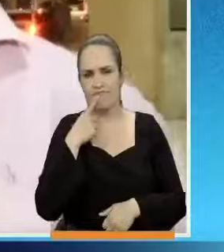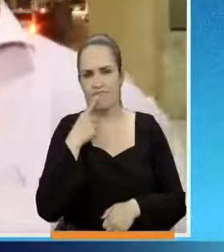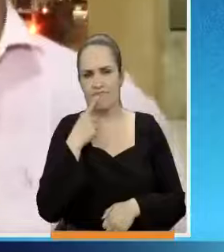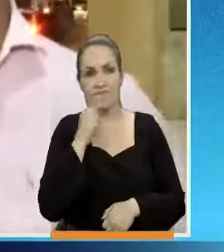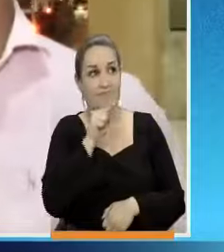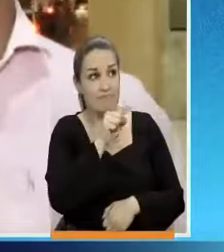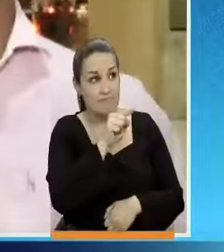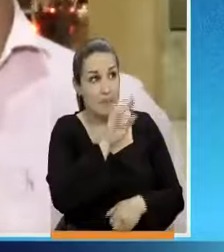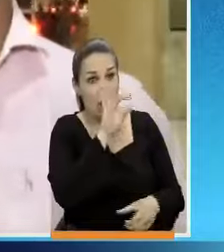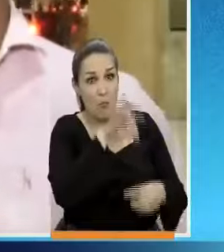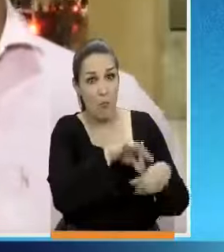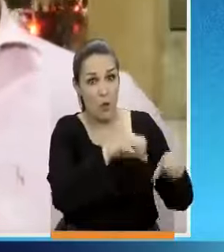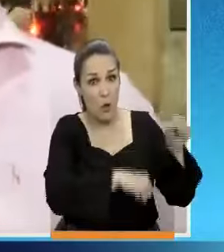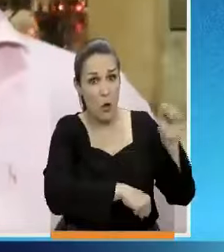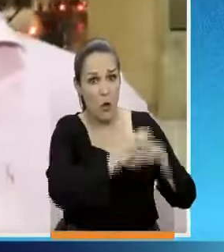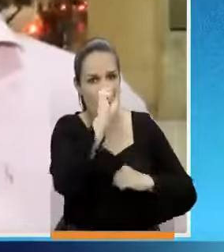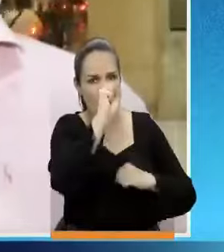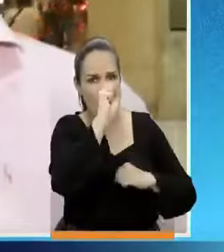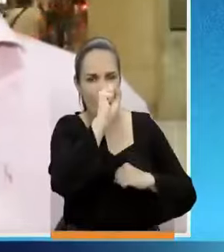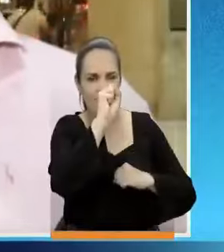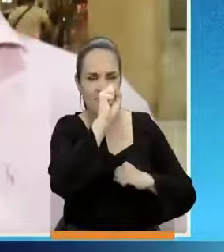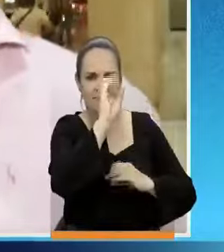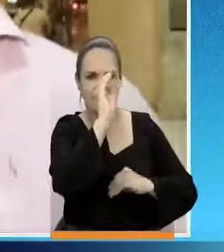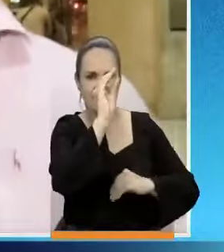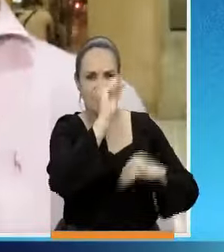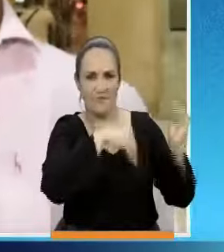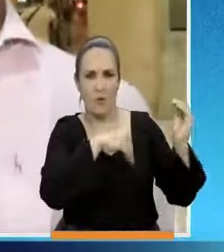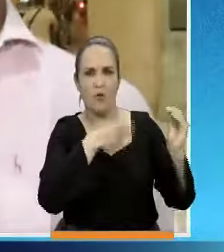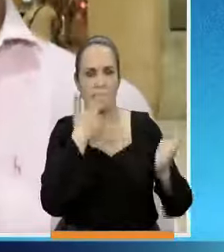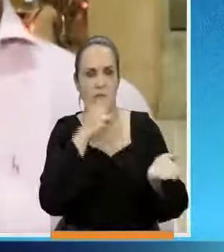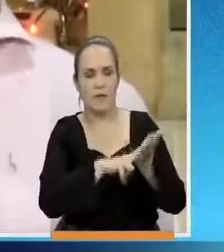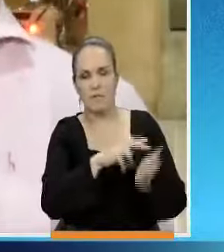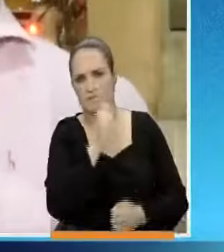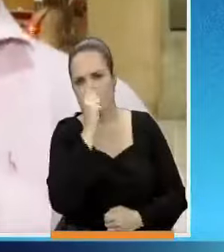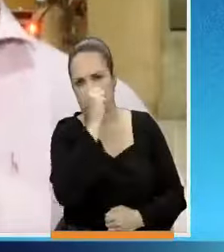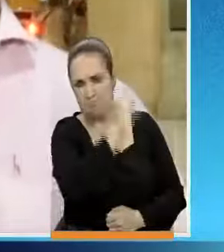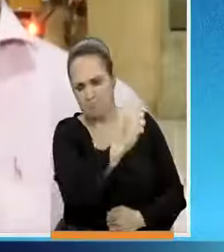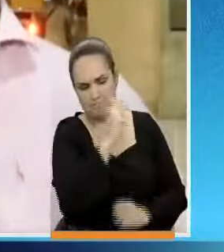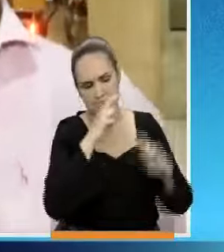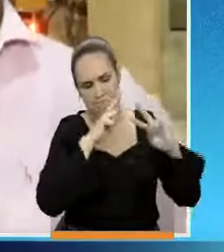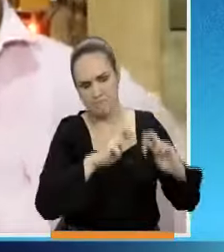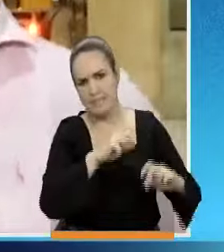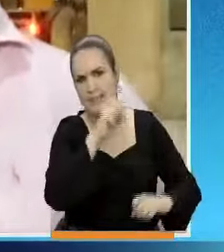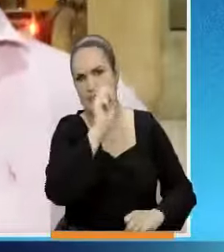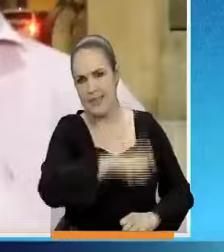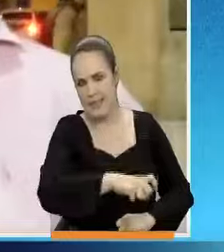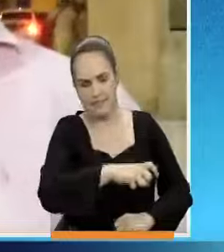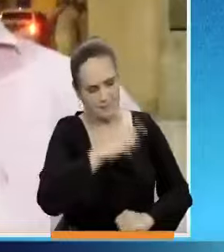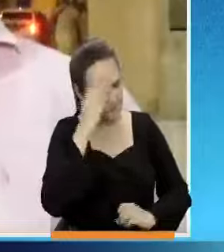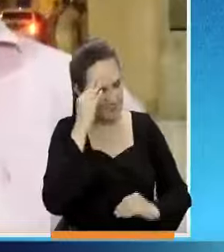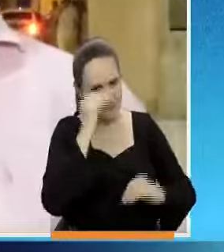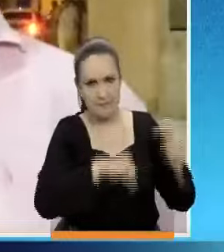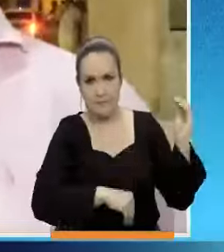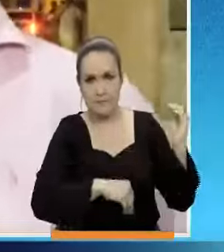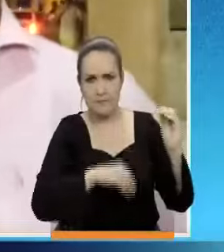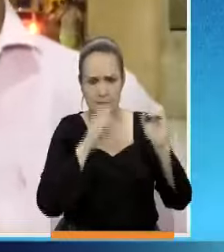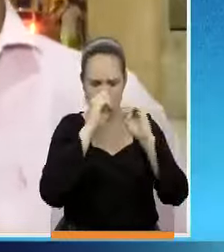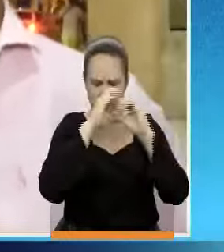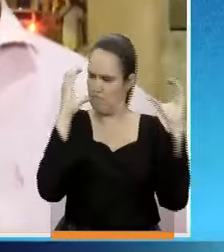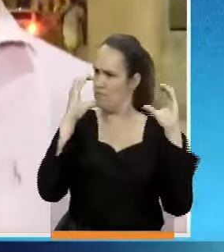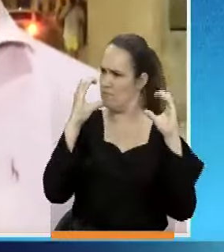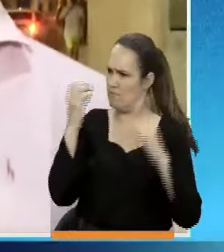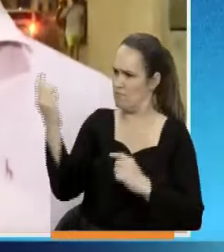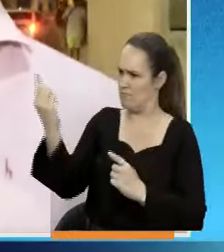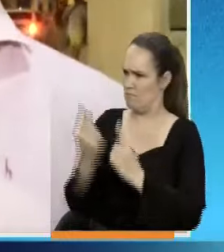la reelección de César Gaviria como director del Partido Liberal. Y como usted lo indica, también sorprendió la presencia